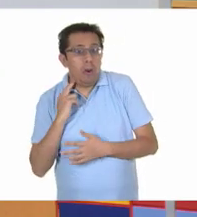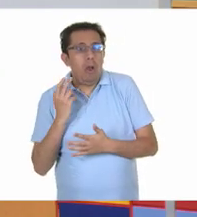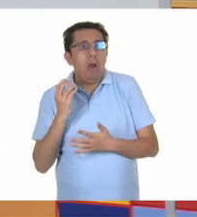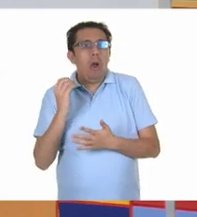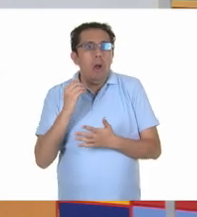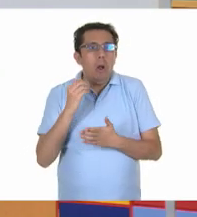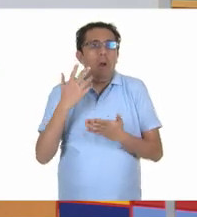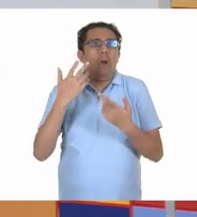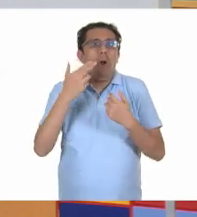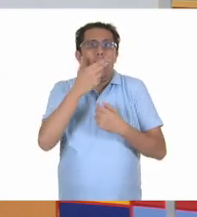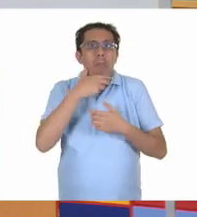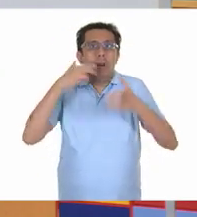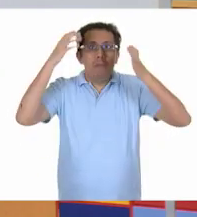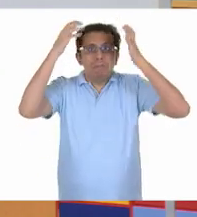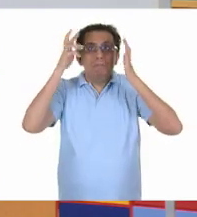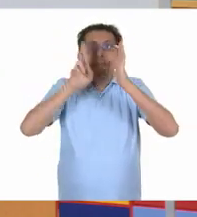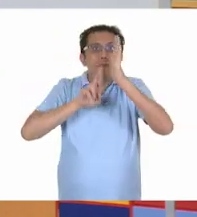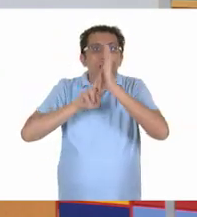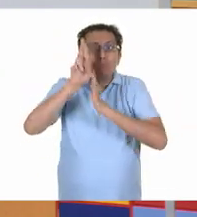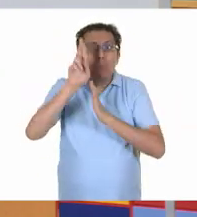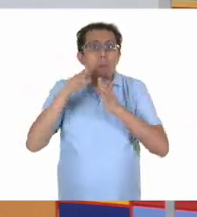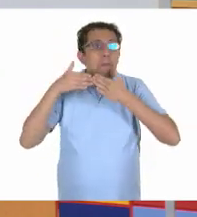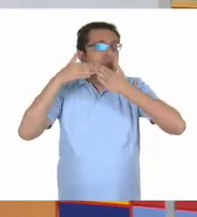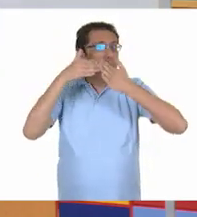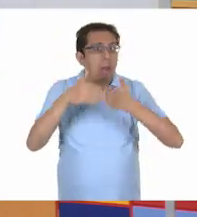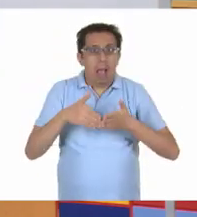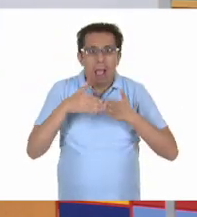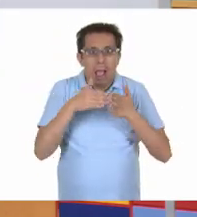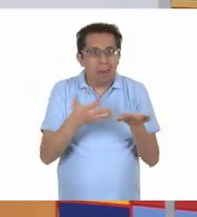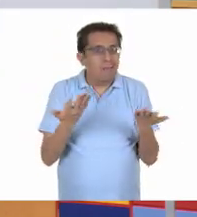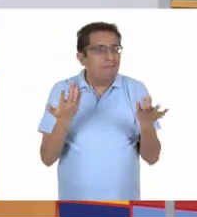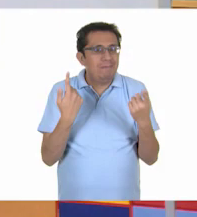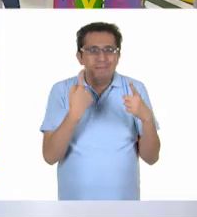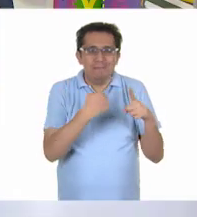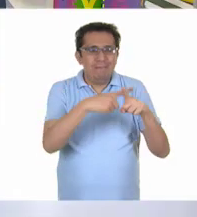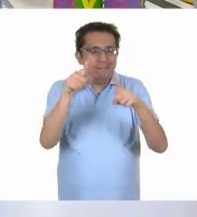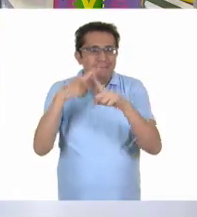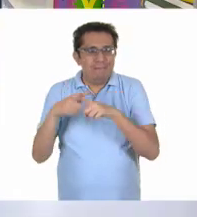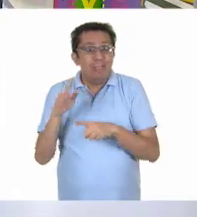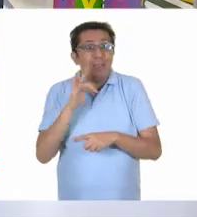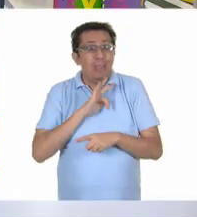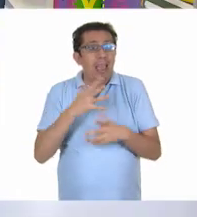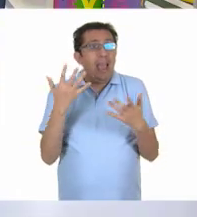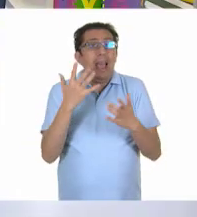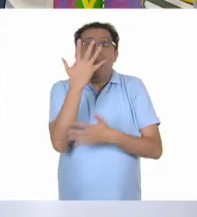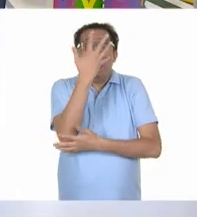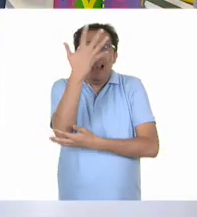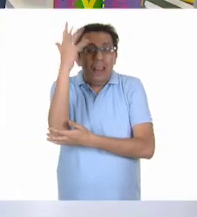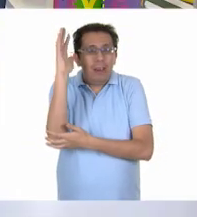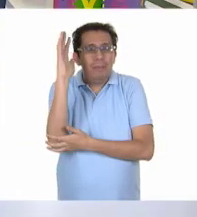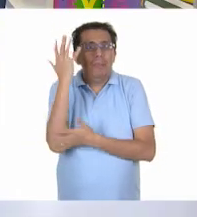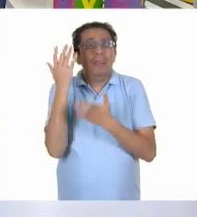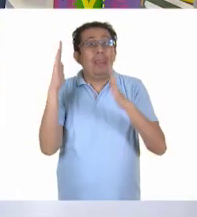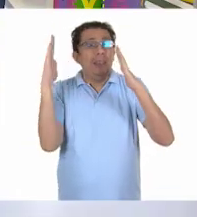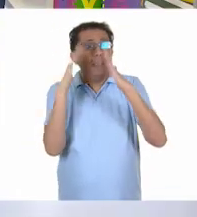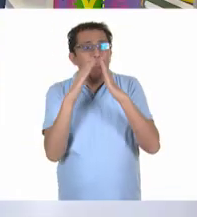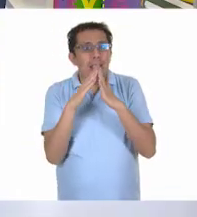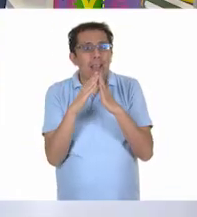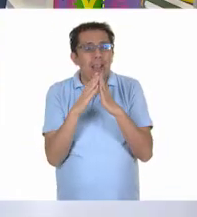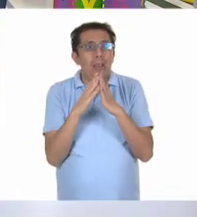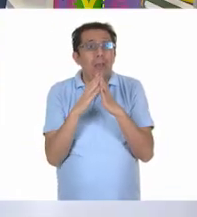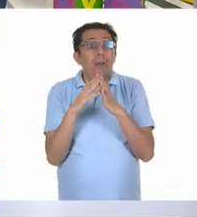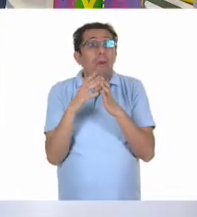un robot, pueden hacer un astronauta, un barco, no sé. Un astronauta, un barco, podemos